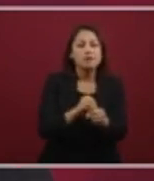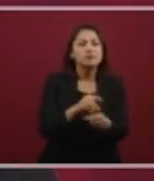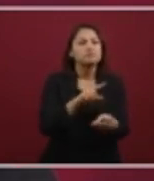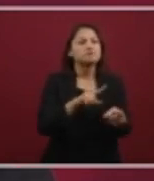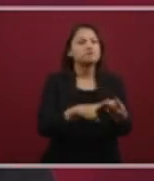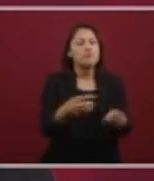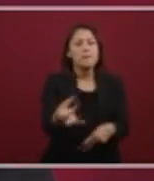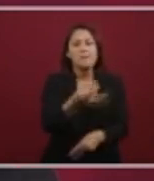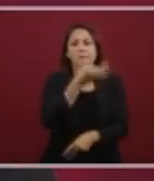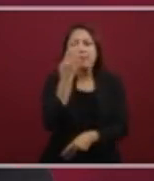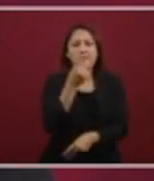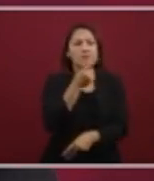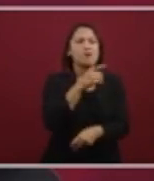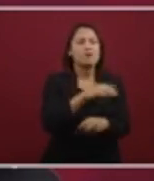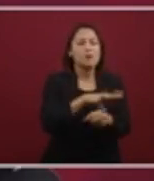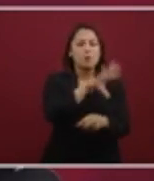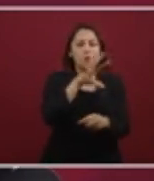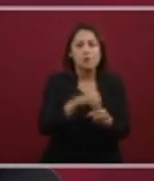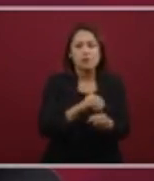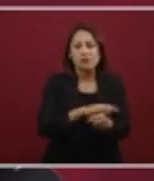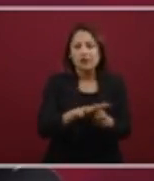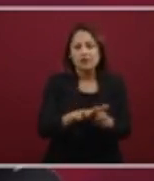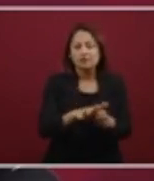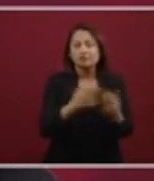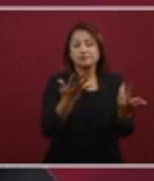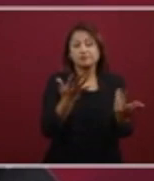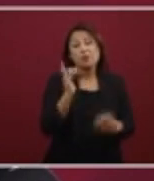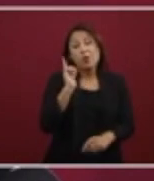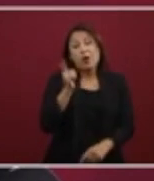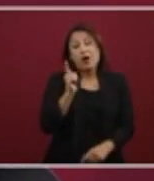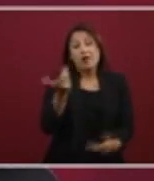Entonces, si hay